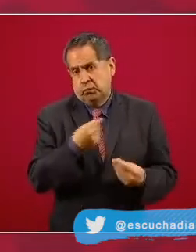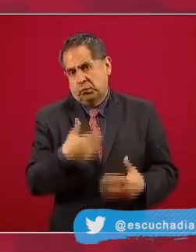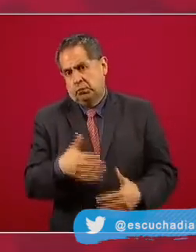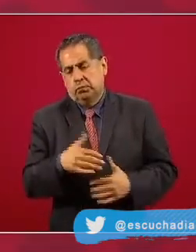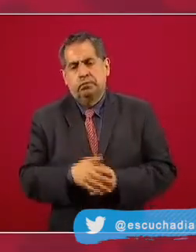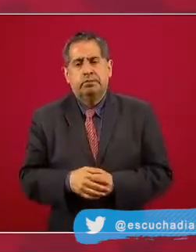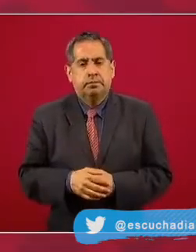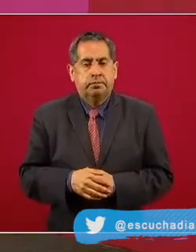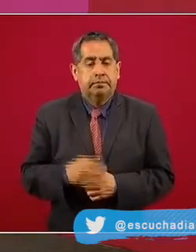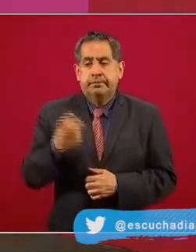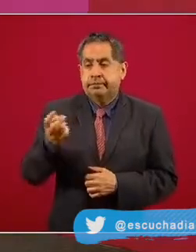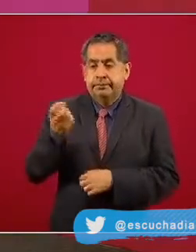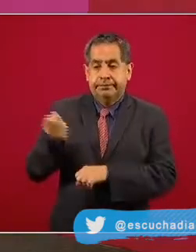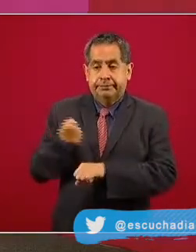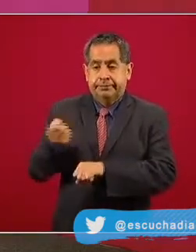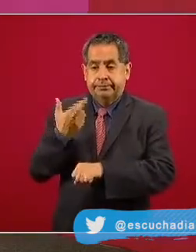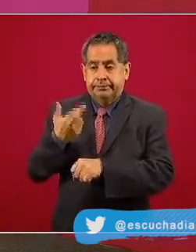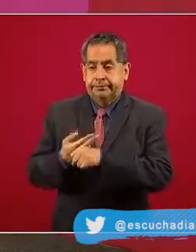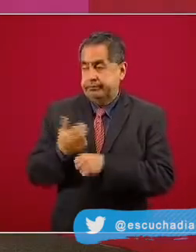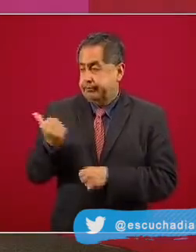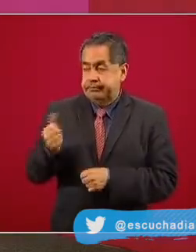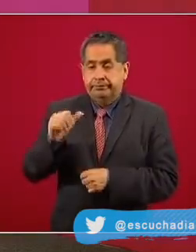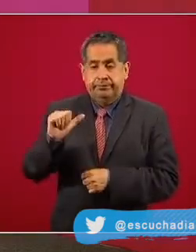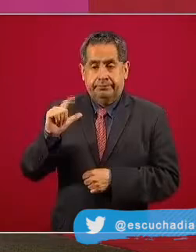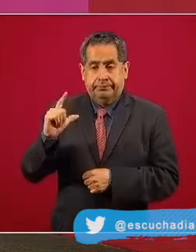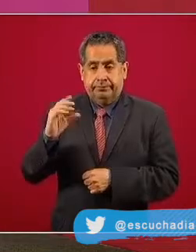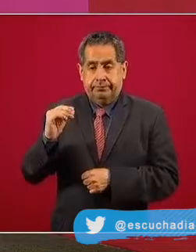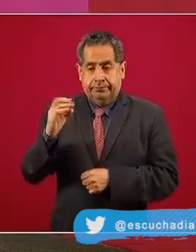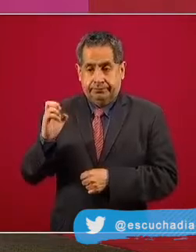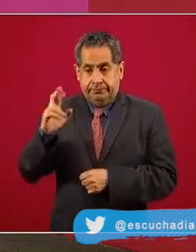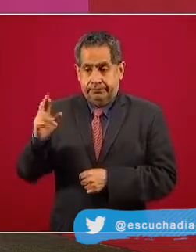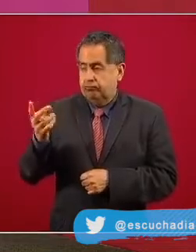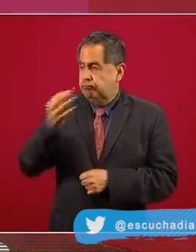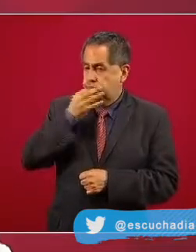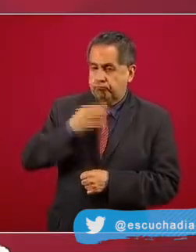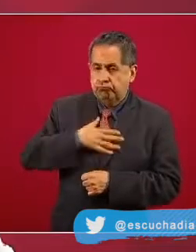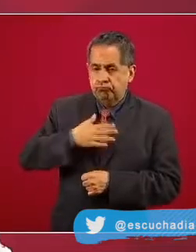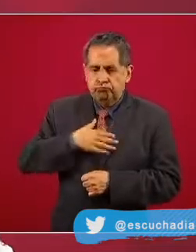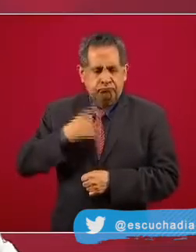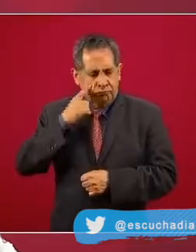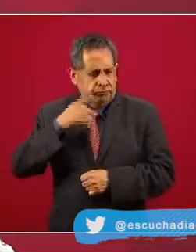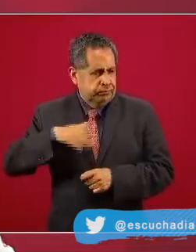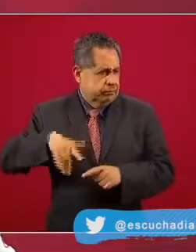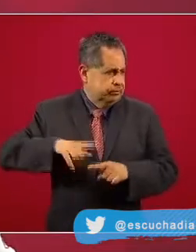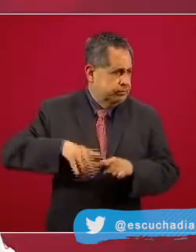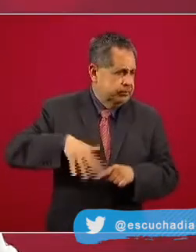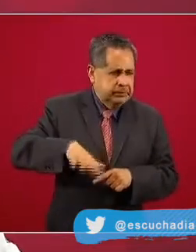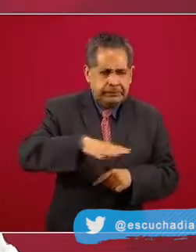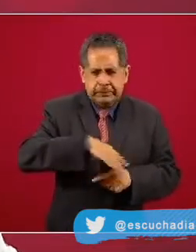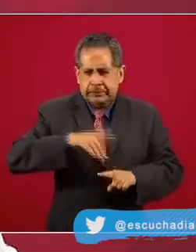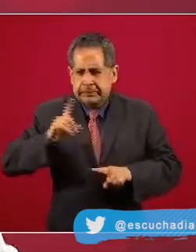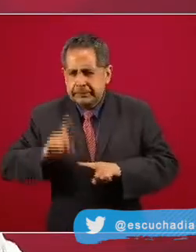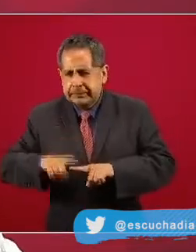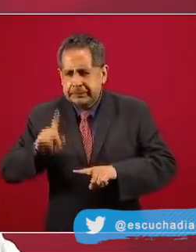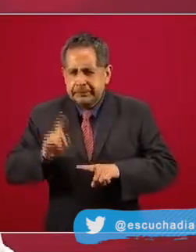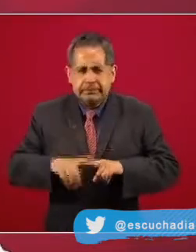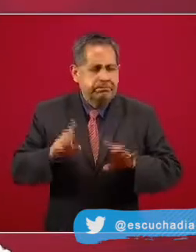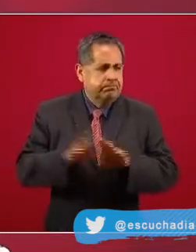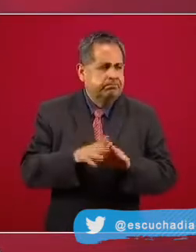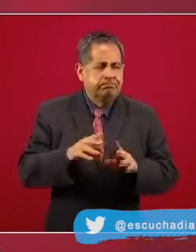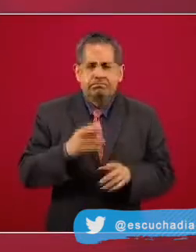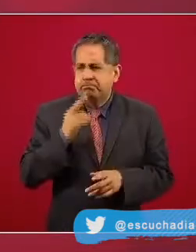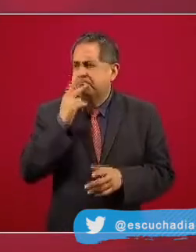El director del IMSS prevé entregar en septiembre 58 medallas a personal que atiende la emergencia sanitaria. Hoy mismo se hará pública